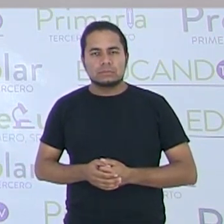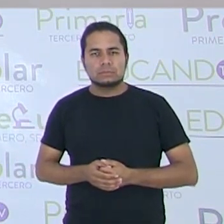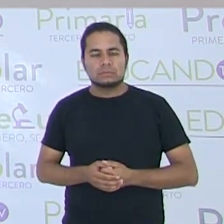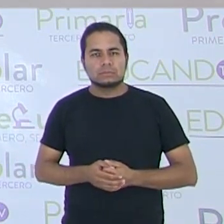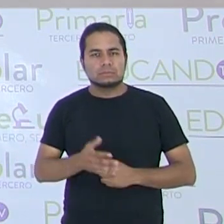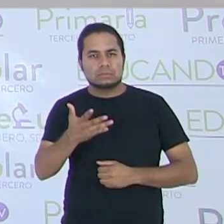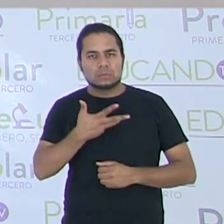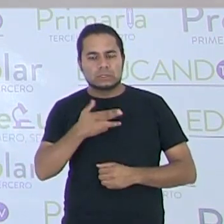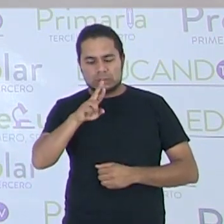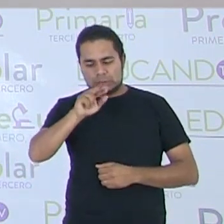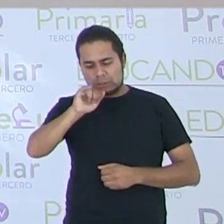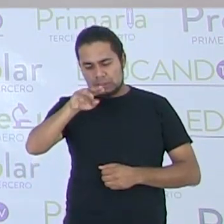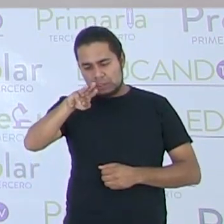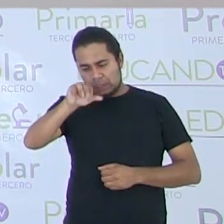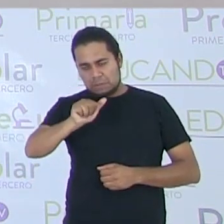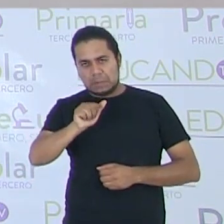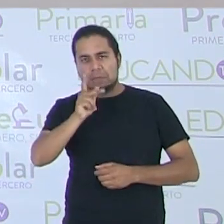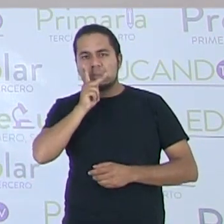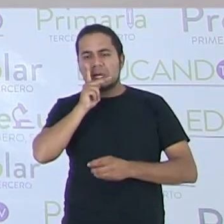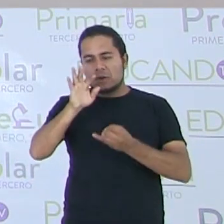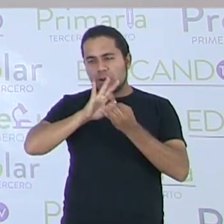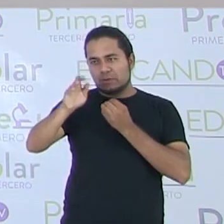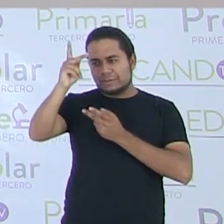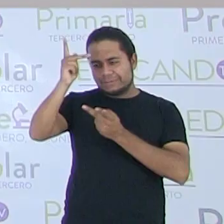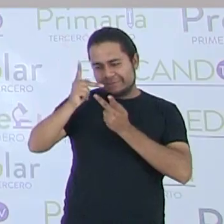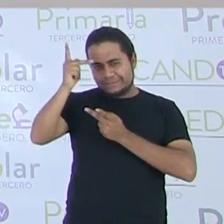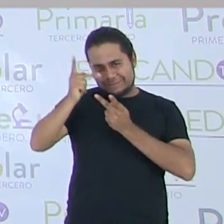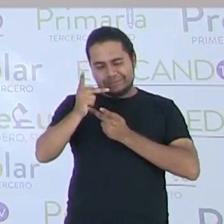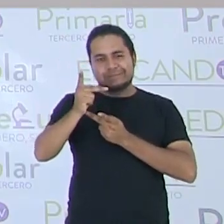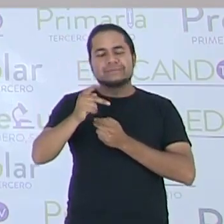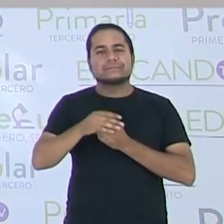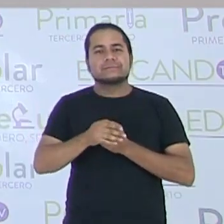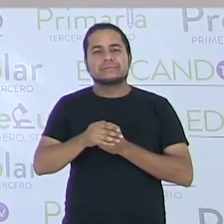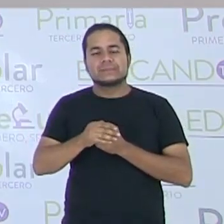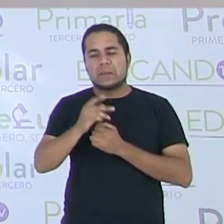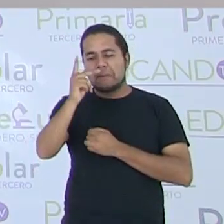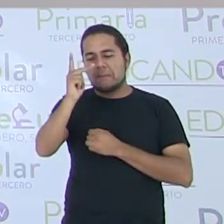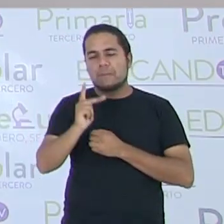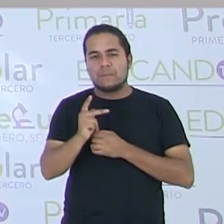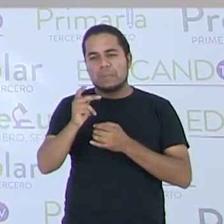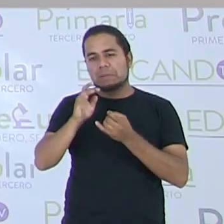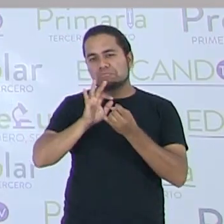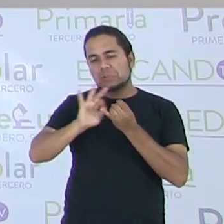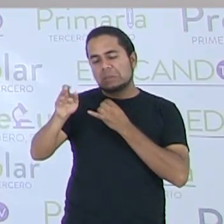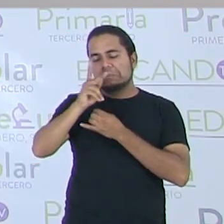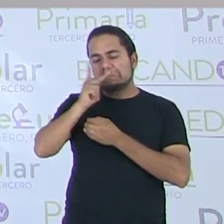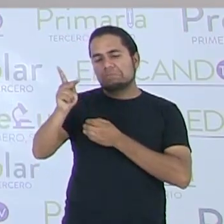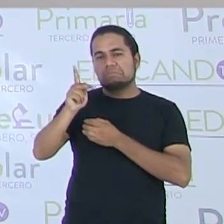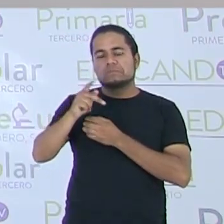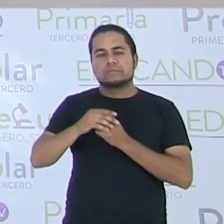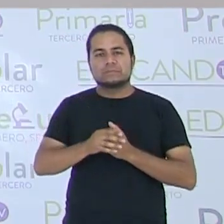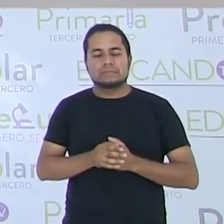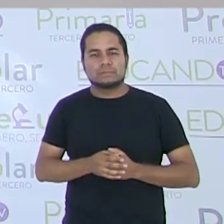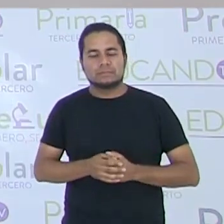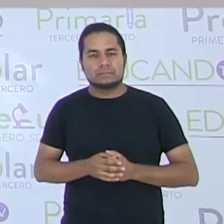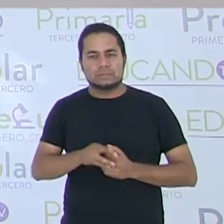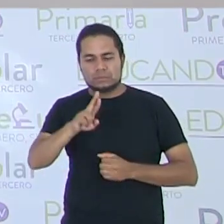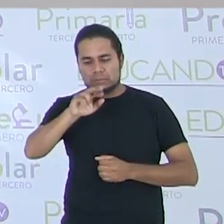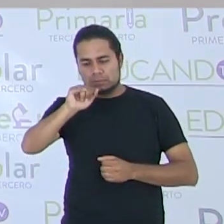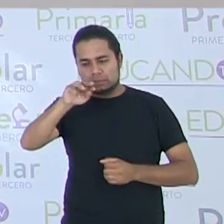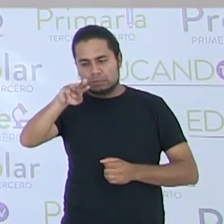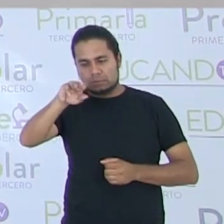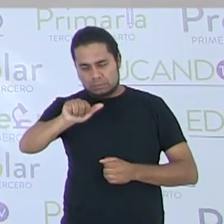Son la rima, la primera es la rima, es un